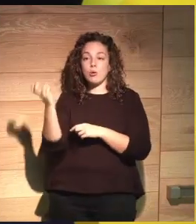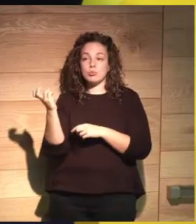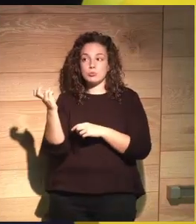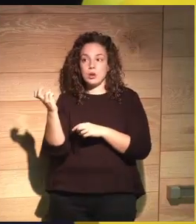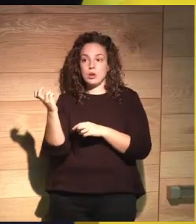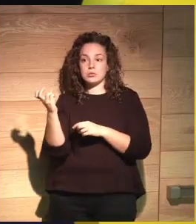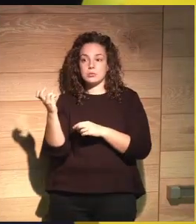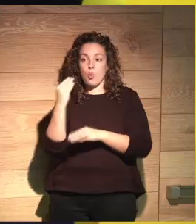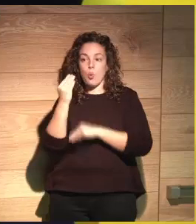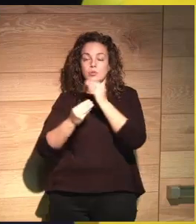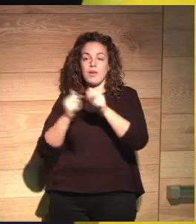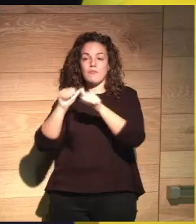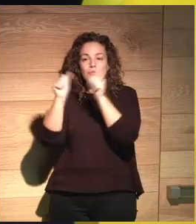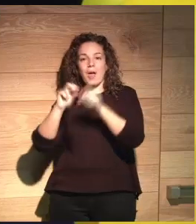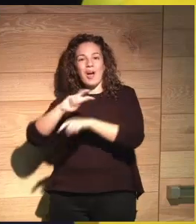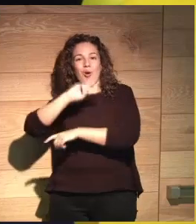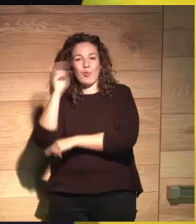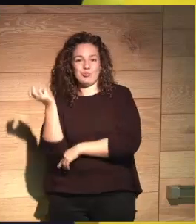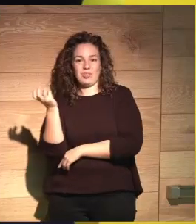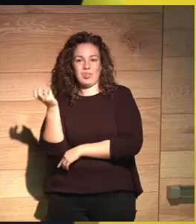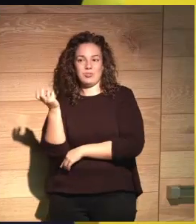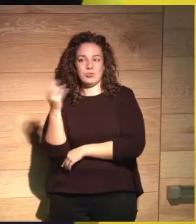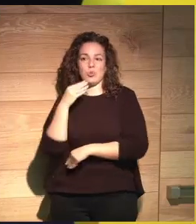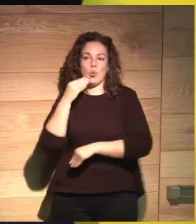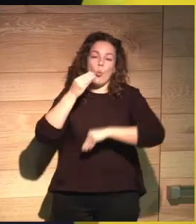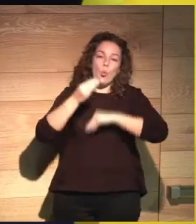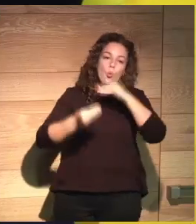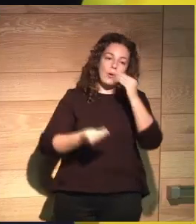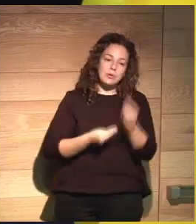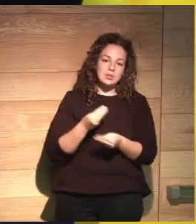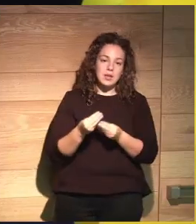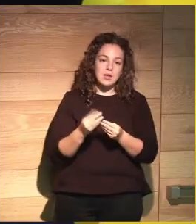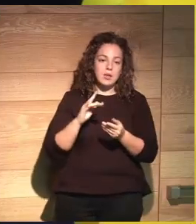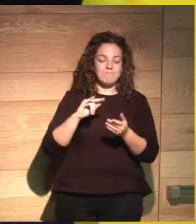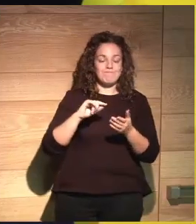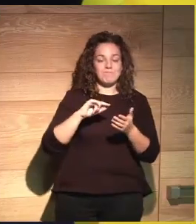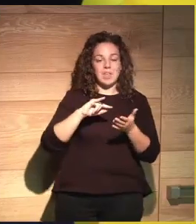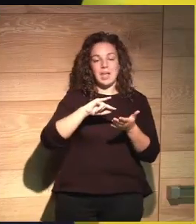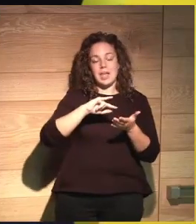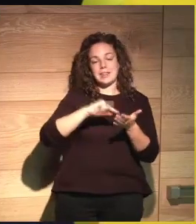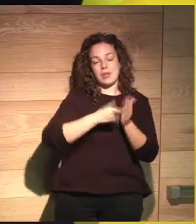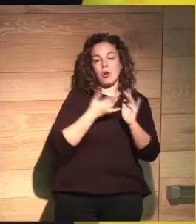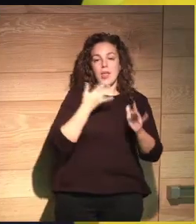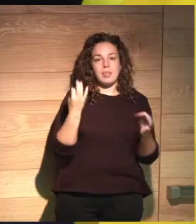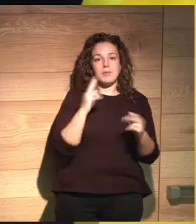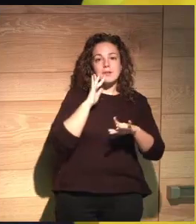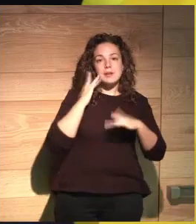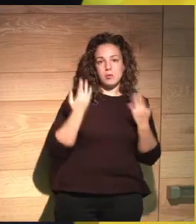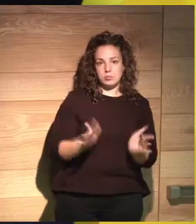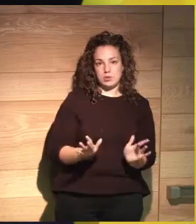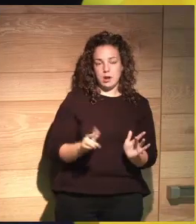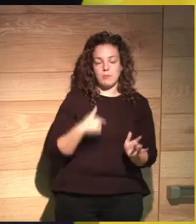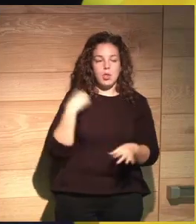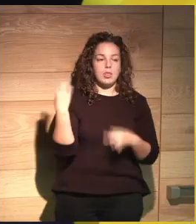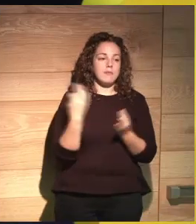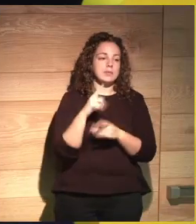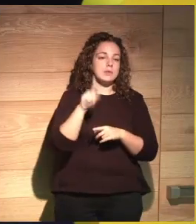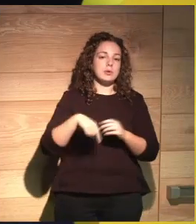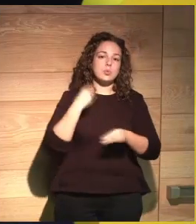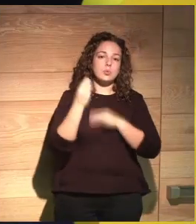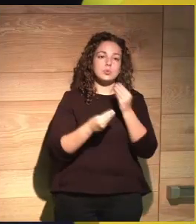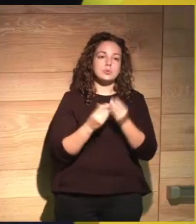otra manera y vas a utilizarla de manera la tecnología siempre es neutral pero también hay de manera utilizarla por